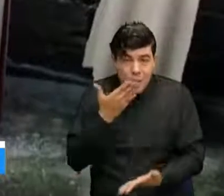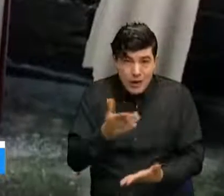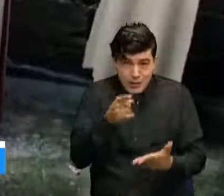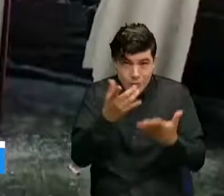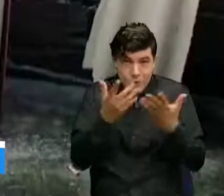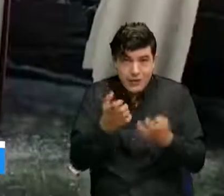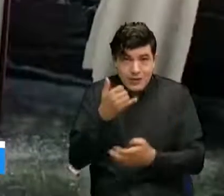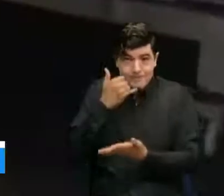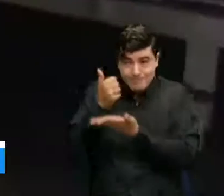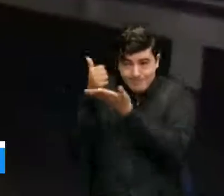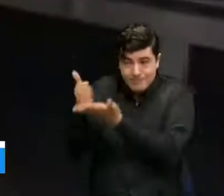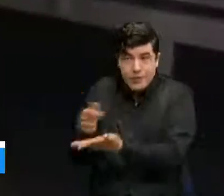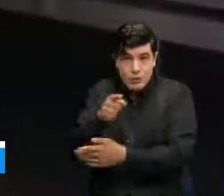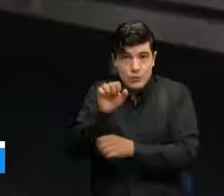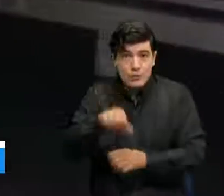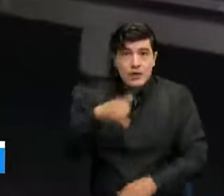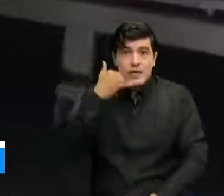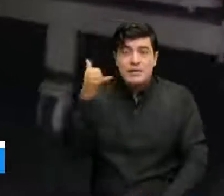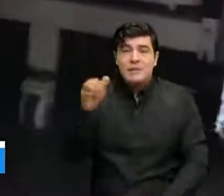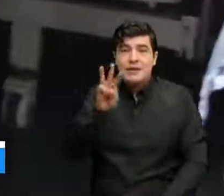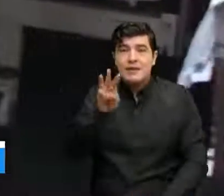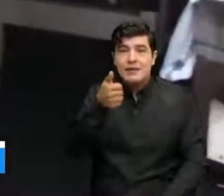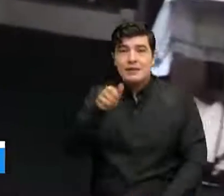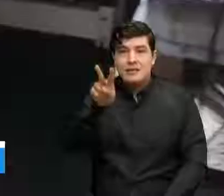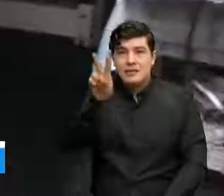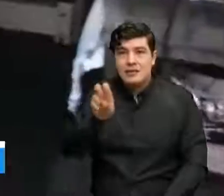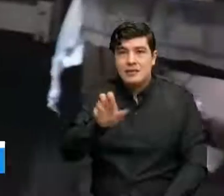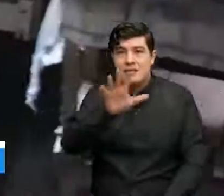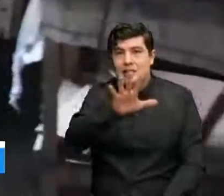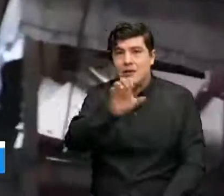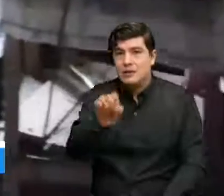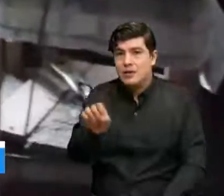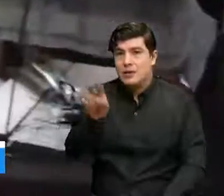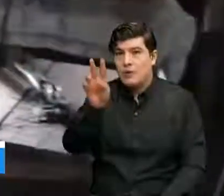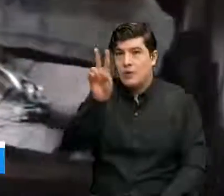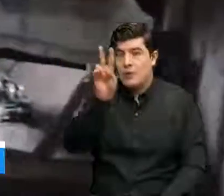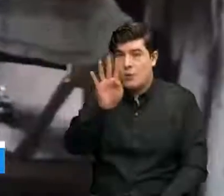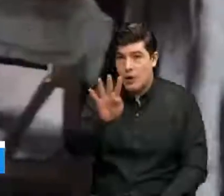pueden comunicar al 317-504-8220.